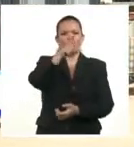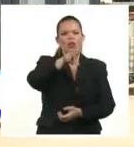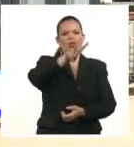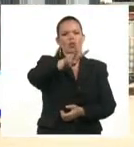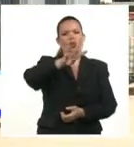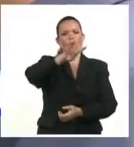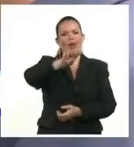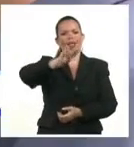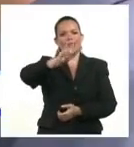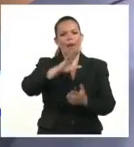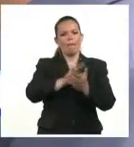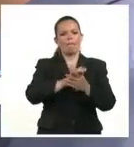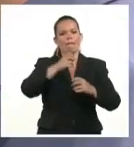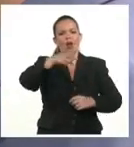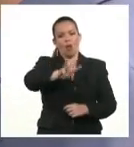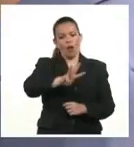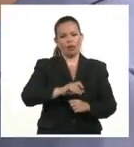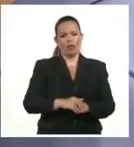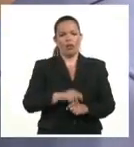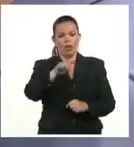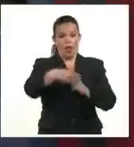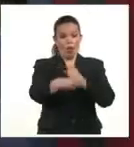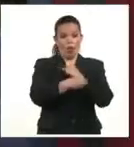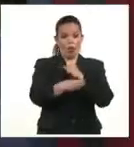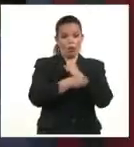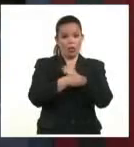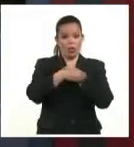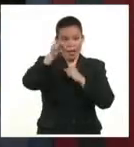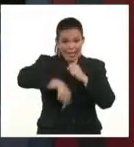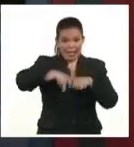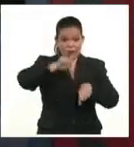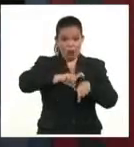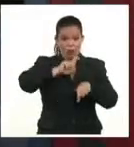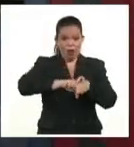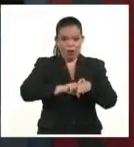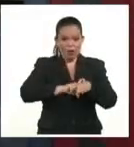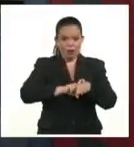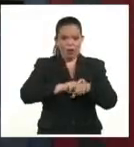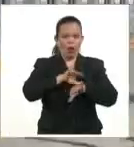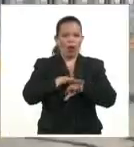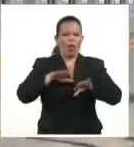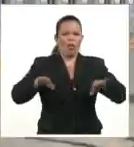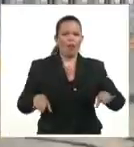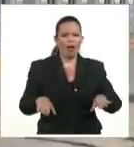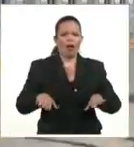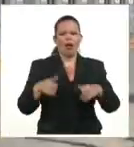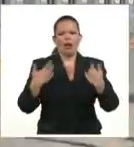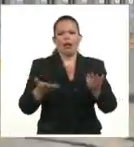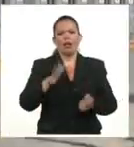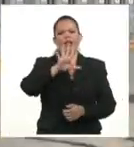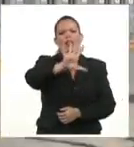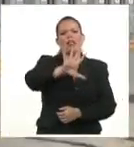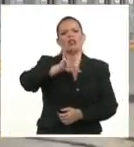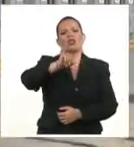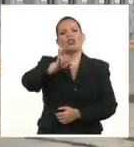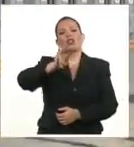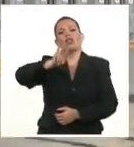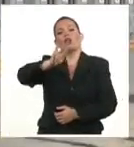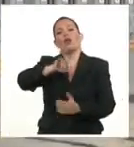1.243 megawatts. De esa potencia, en estos momentos se encuentran disponibles